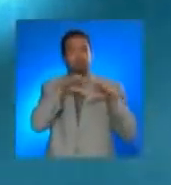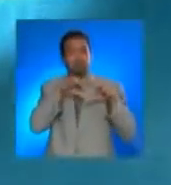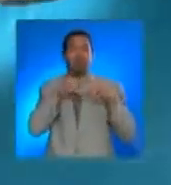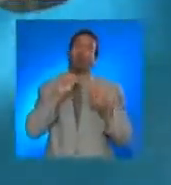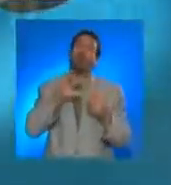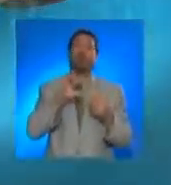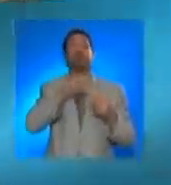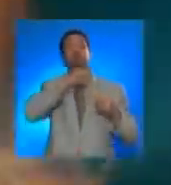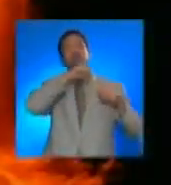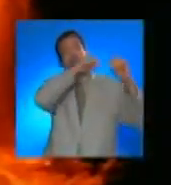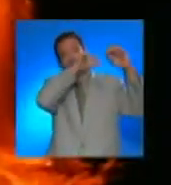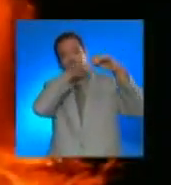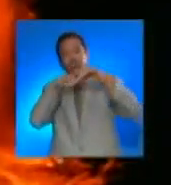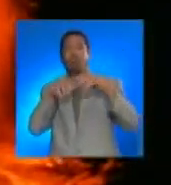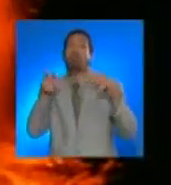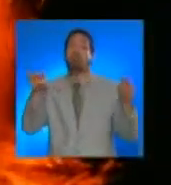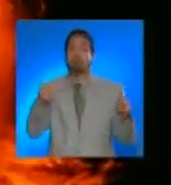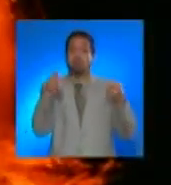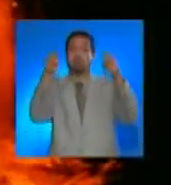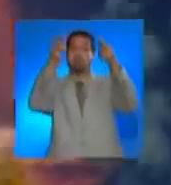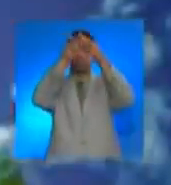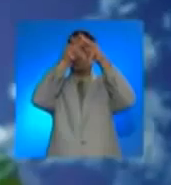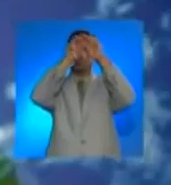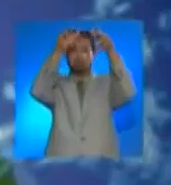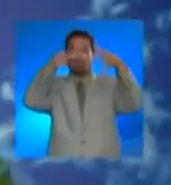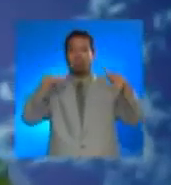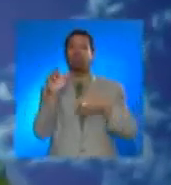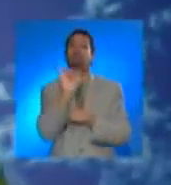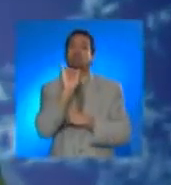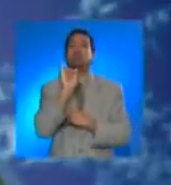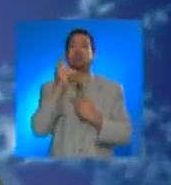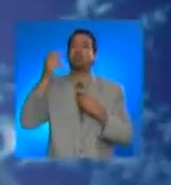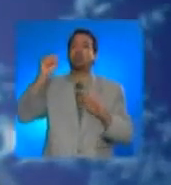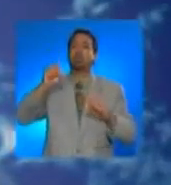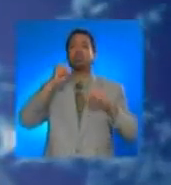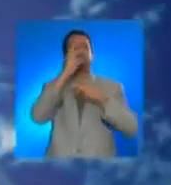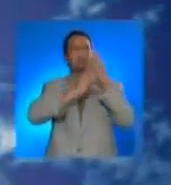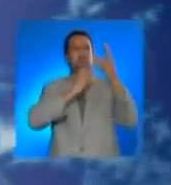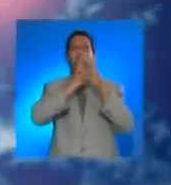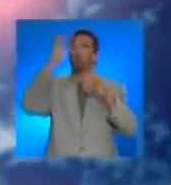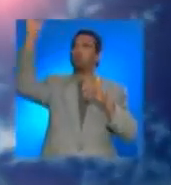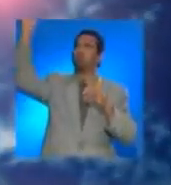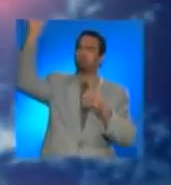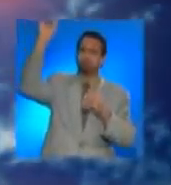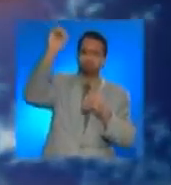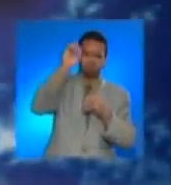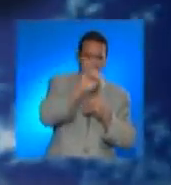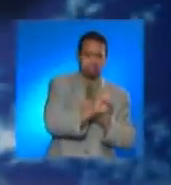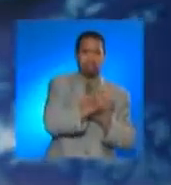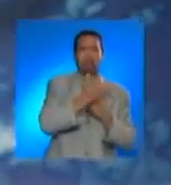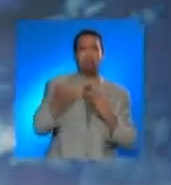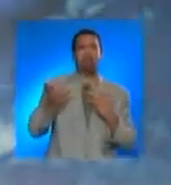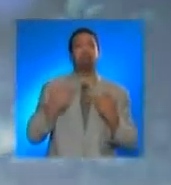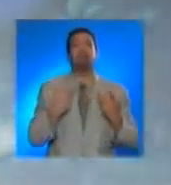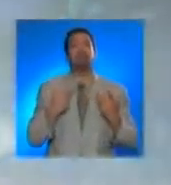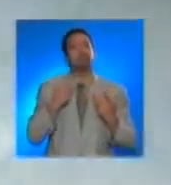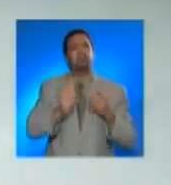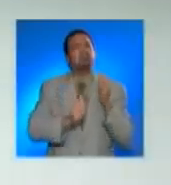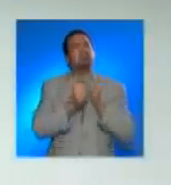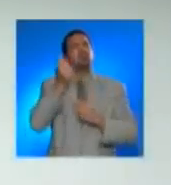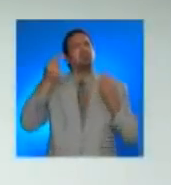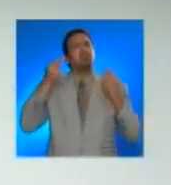agua. Estas olas avanzan hasta las costas y se pueden presentar como una enorme marea que sube rápidamente o como